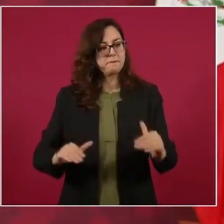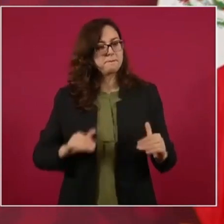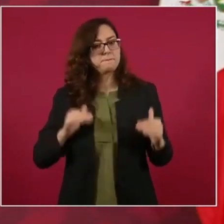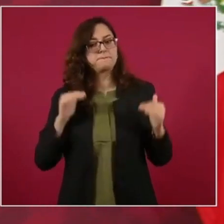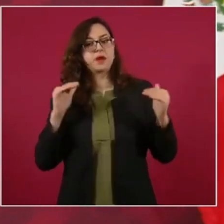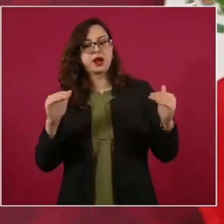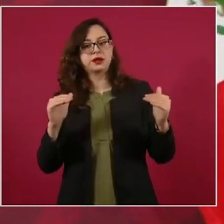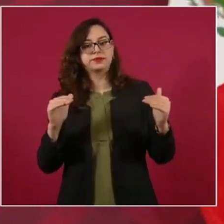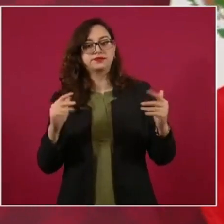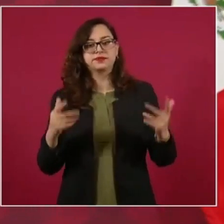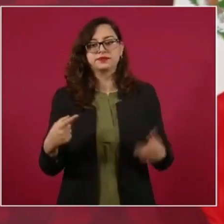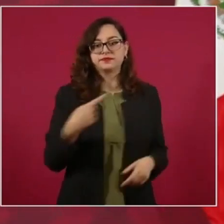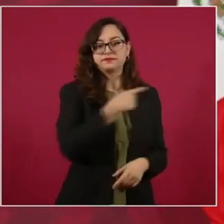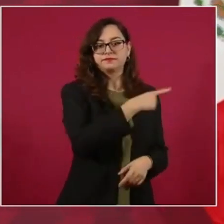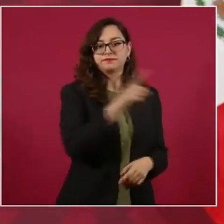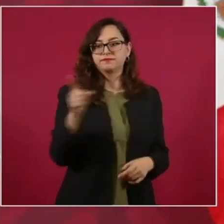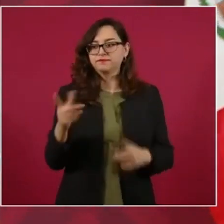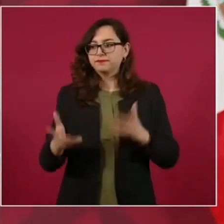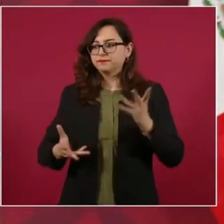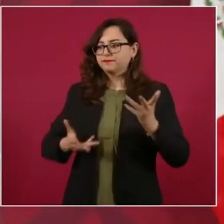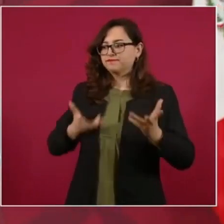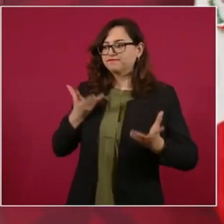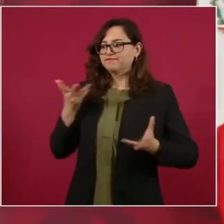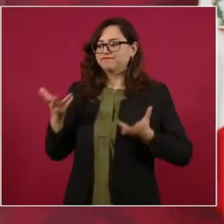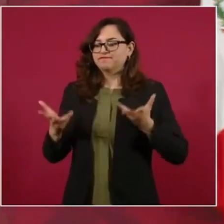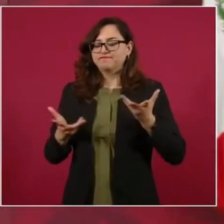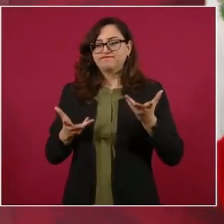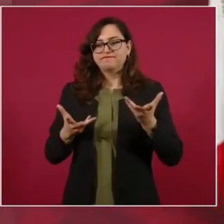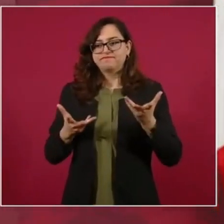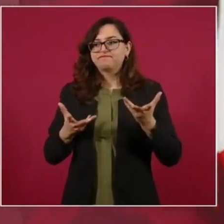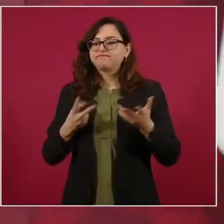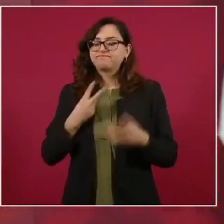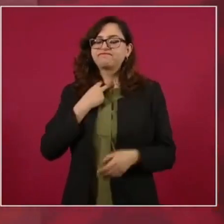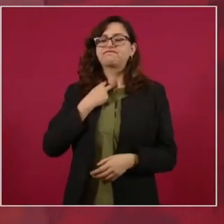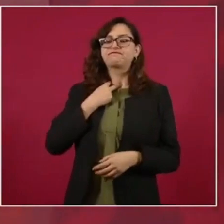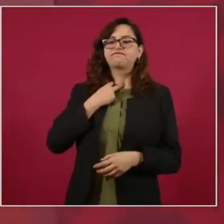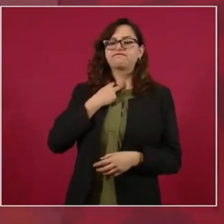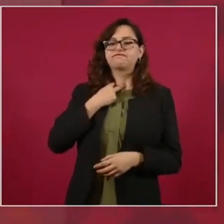hace que no puedan